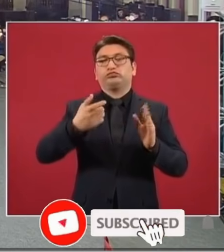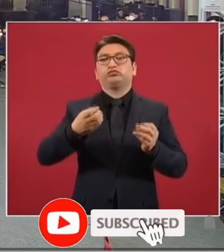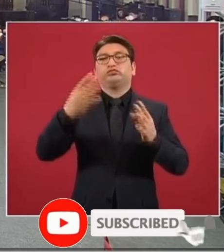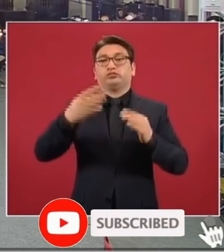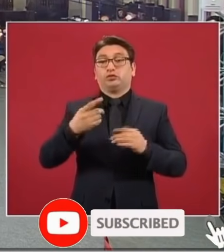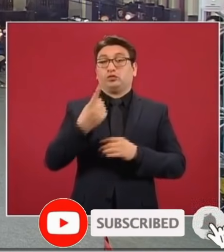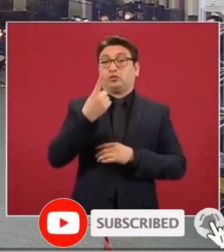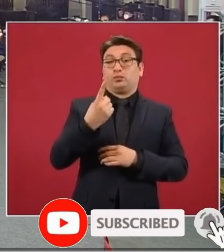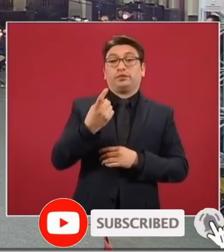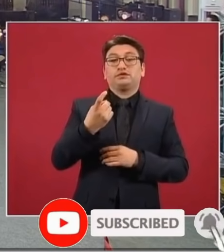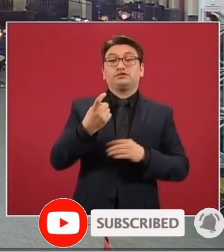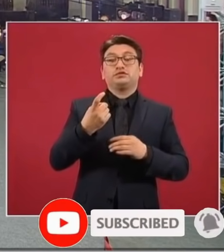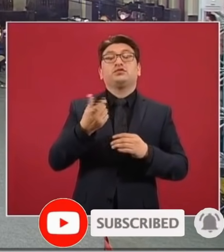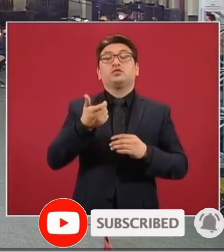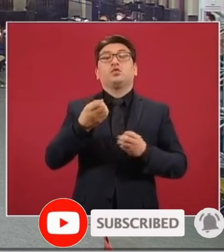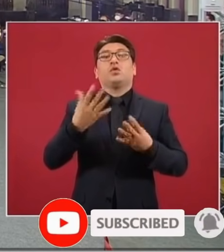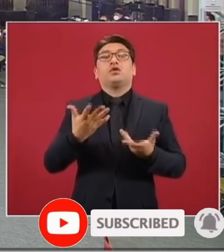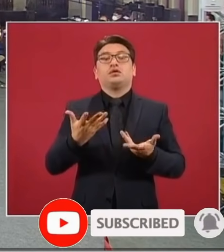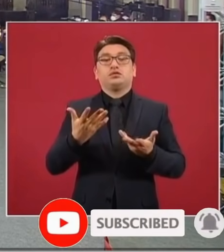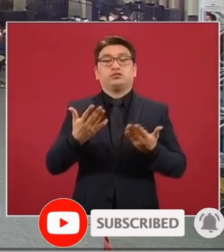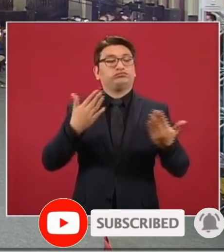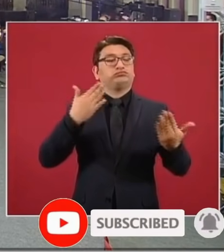nuestra moneda nos ha